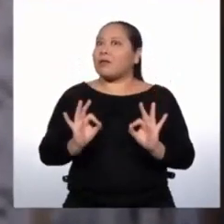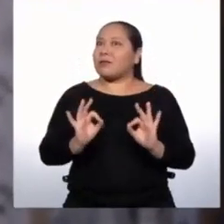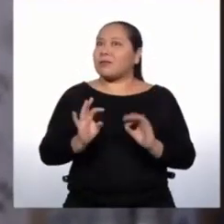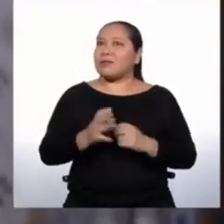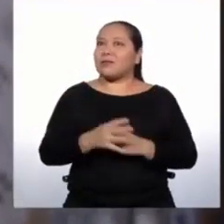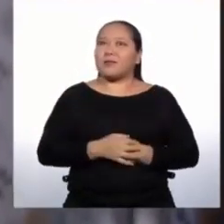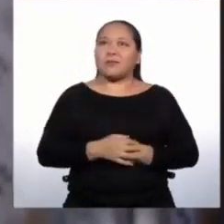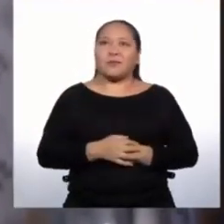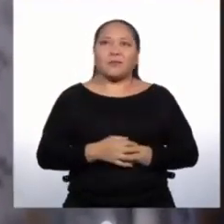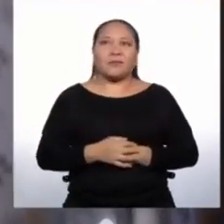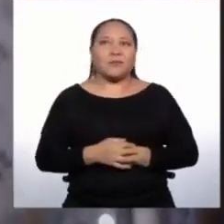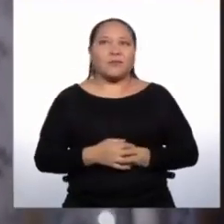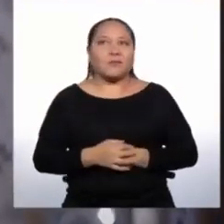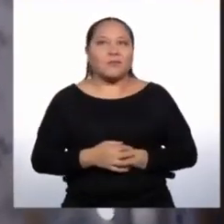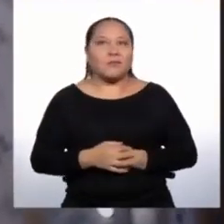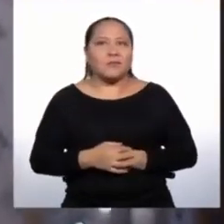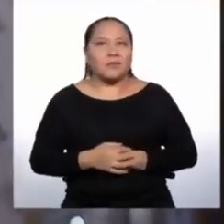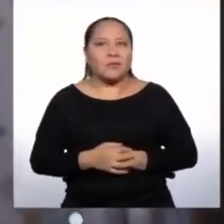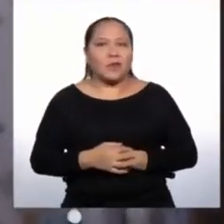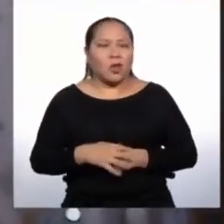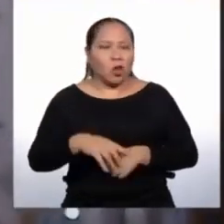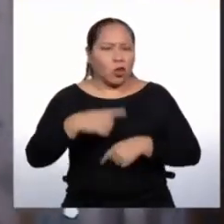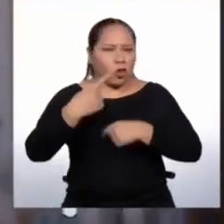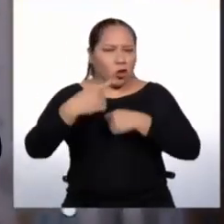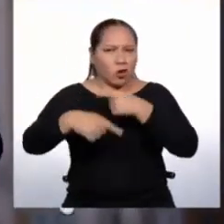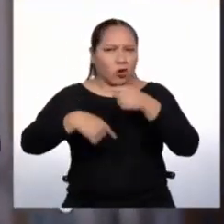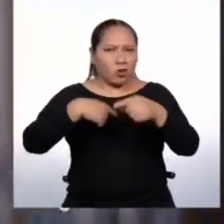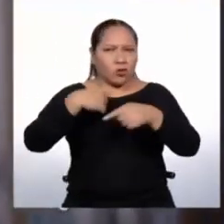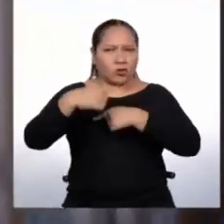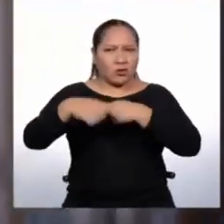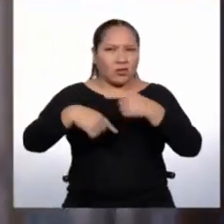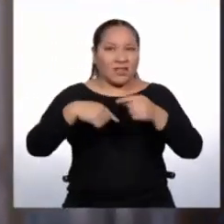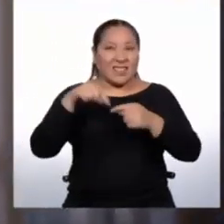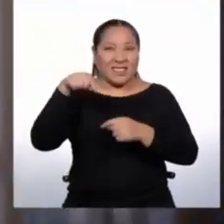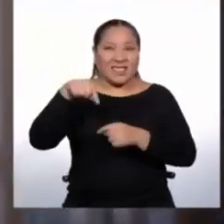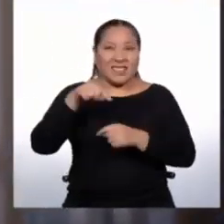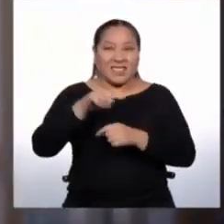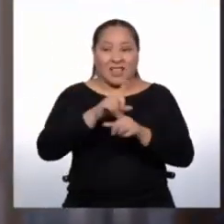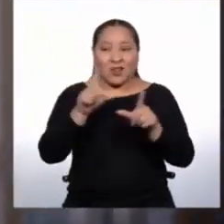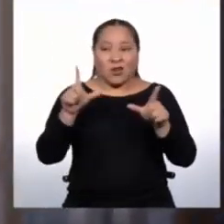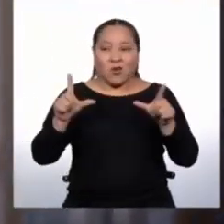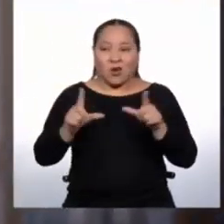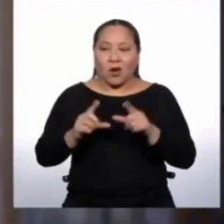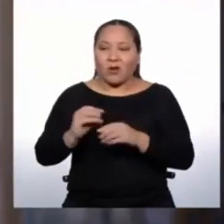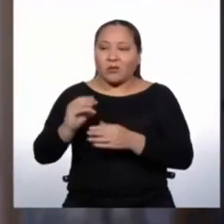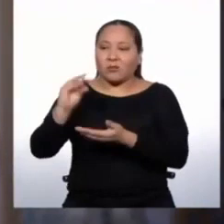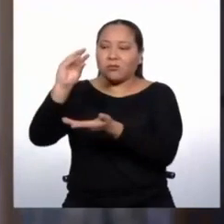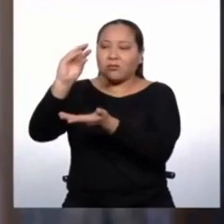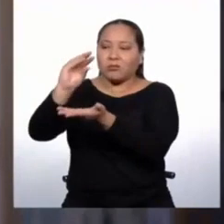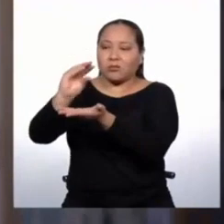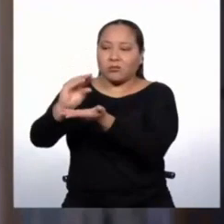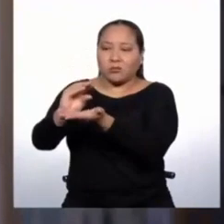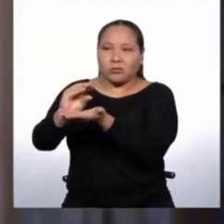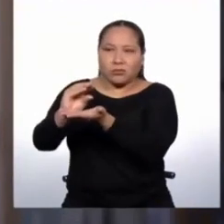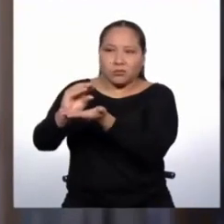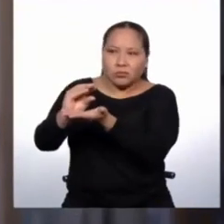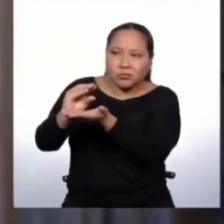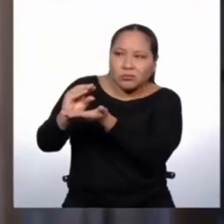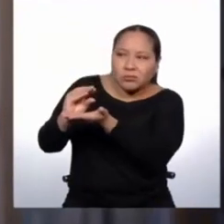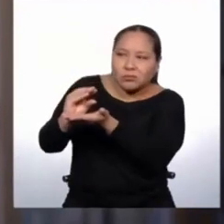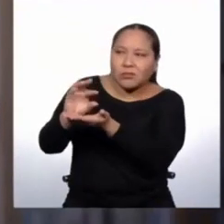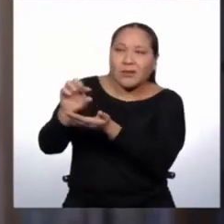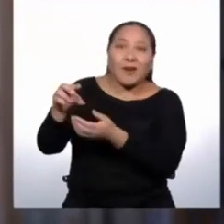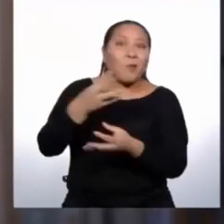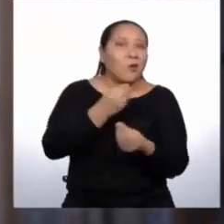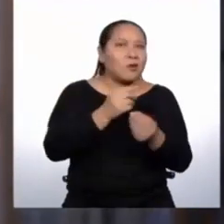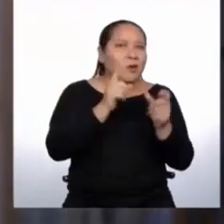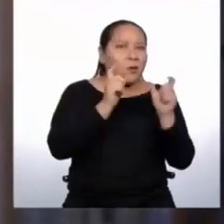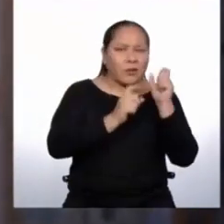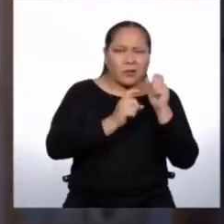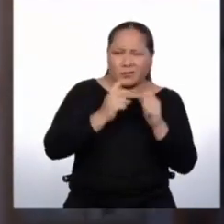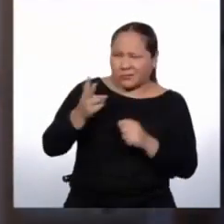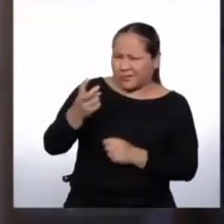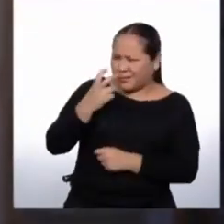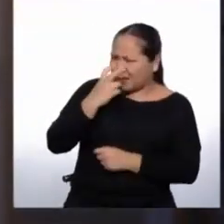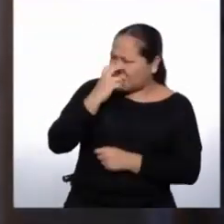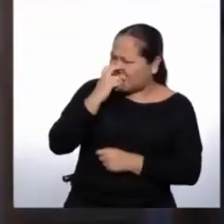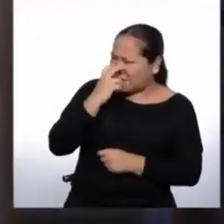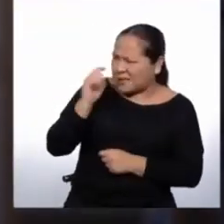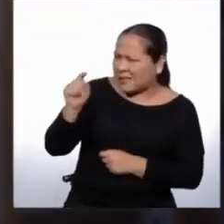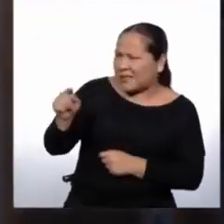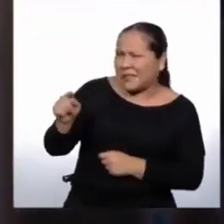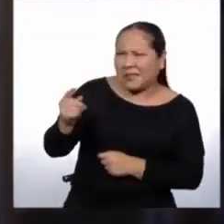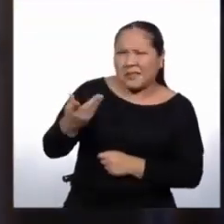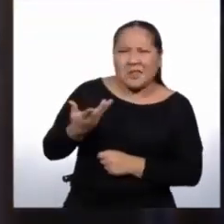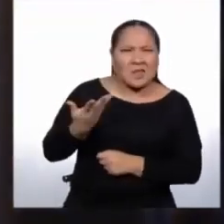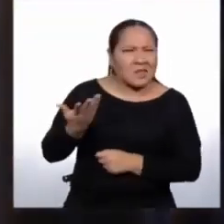Corrían los días y el cañoncito de don Ramón Castilla permanecía sobre la consola siendo objeto de conversación y curiosidad para los amigos